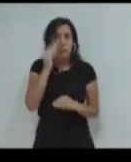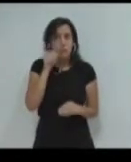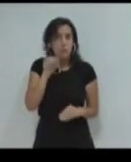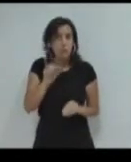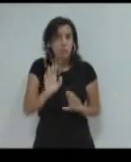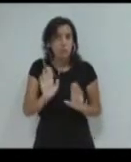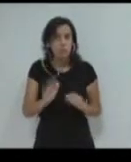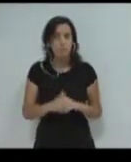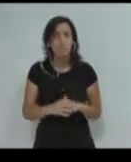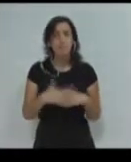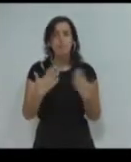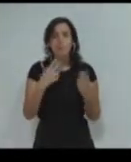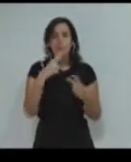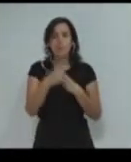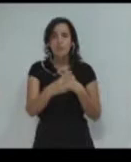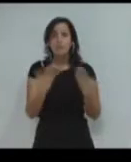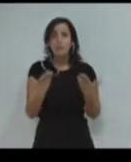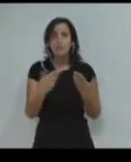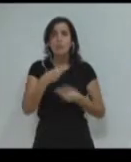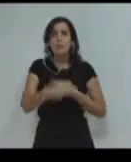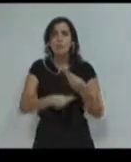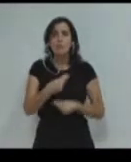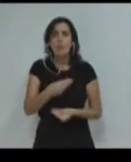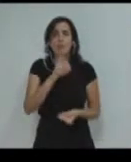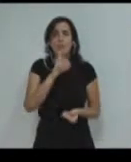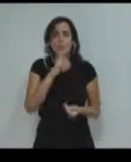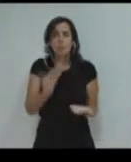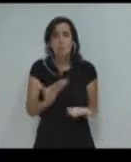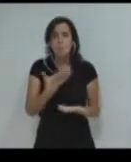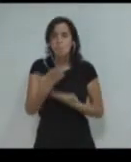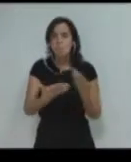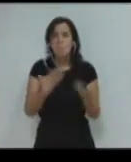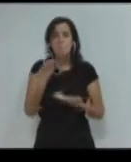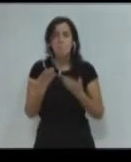¿Y cómo podríamos hacer que se pudiera utilizar? ¿Qué